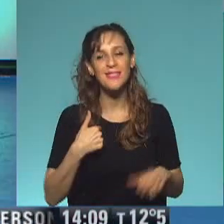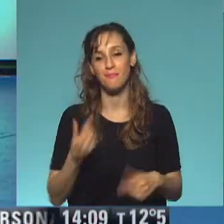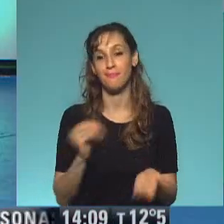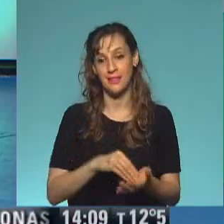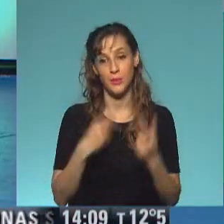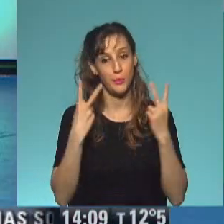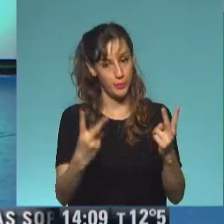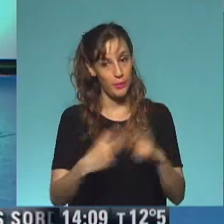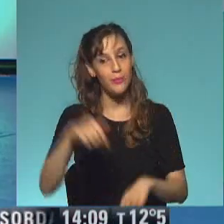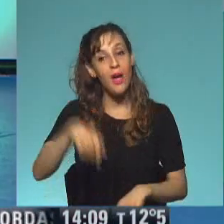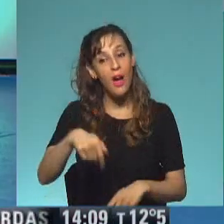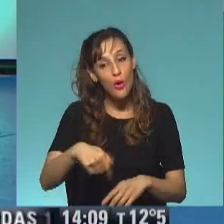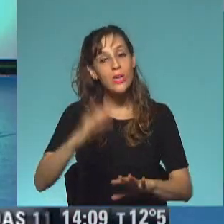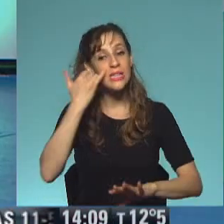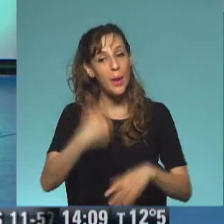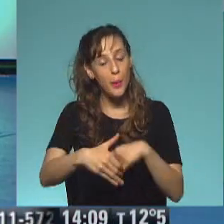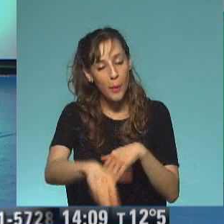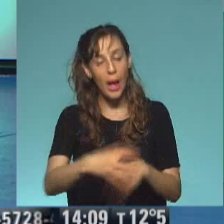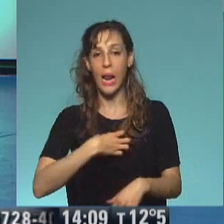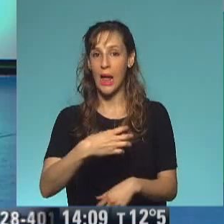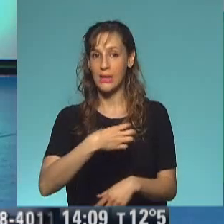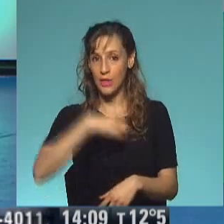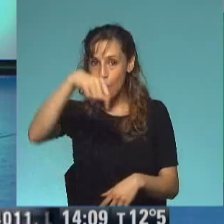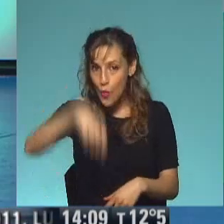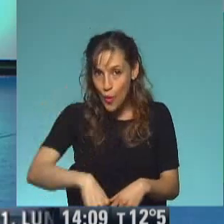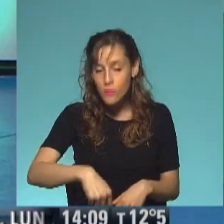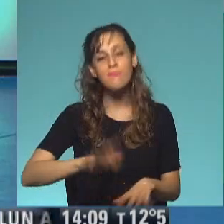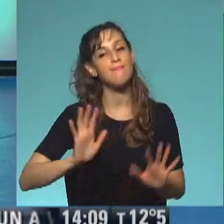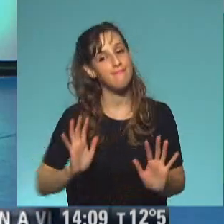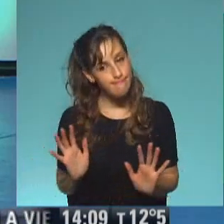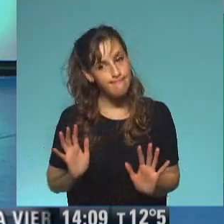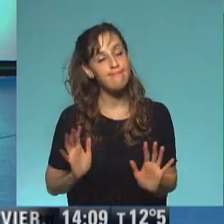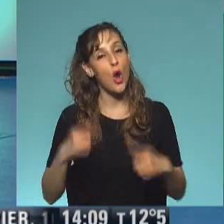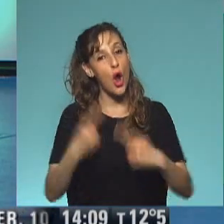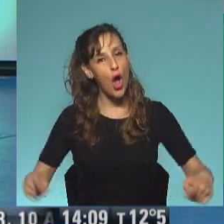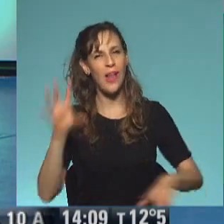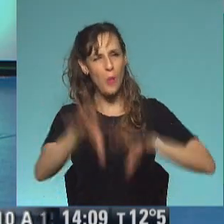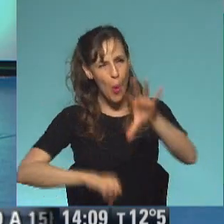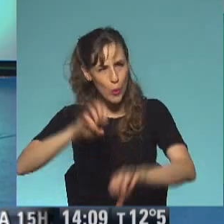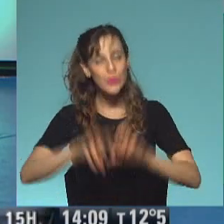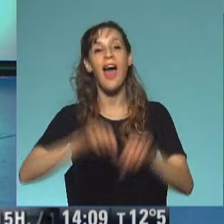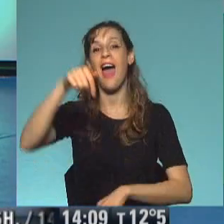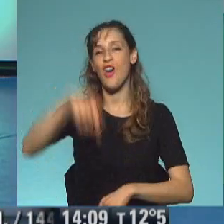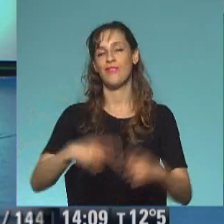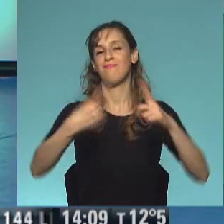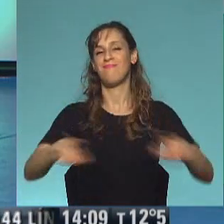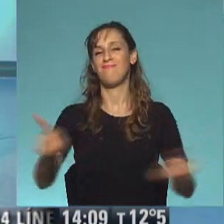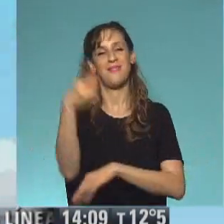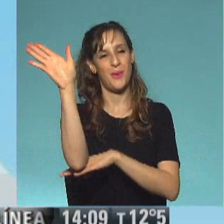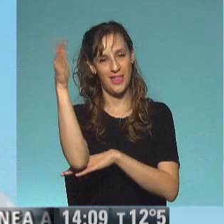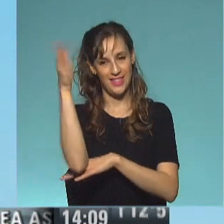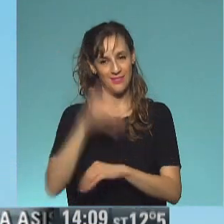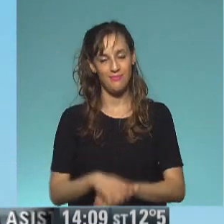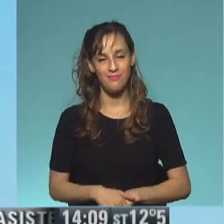Bueno, mientras nos vamos preparando para arrancar la clase de hoy, vamos preparando todo ahí, saludamos a la bandera.